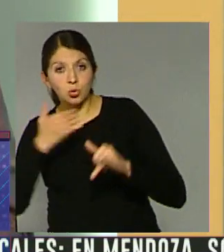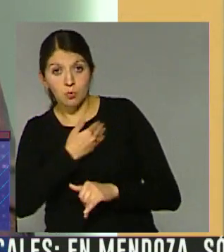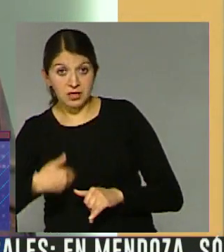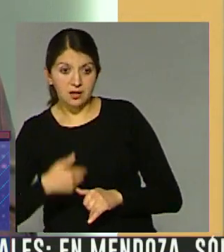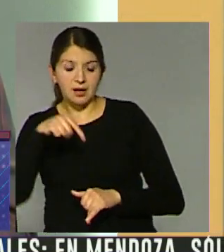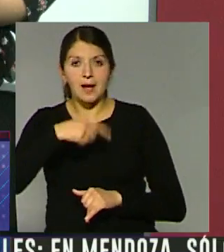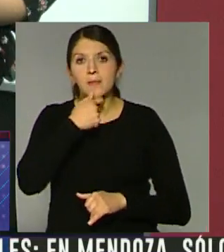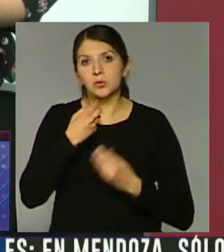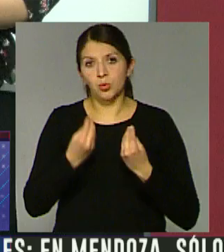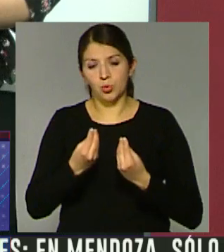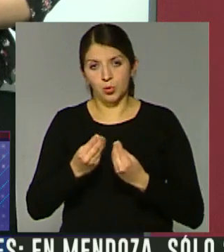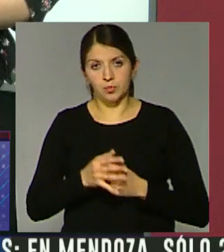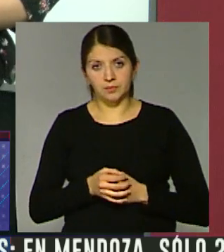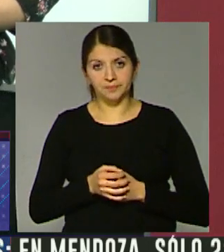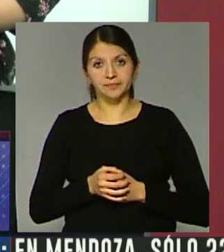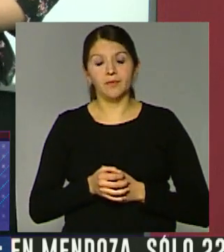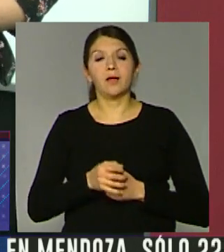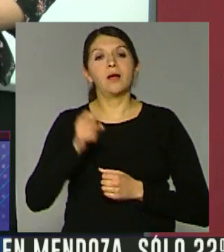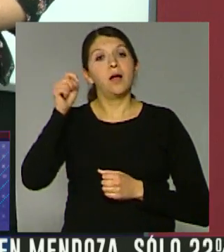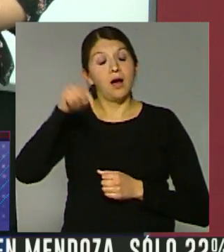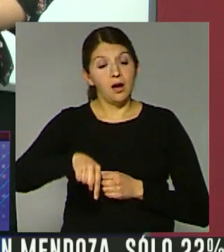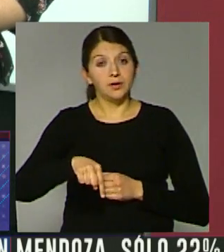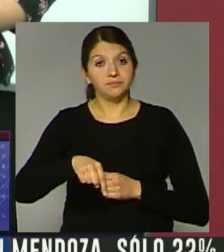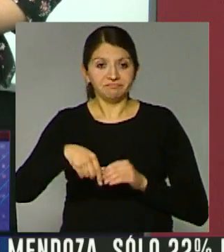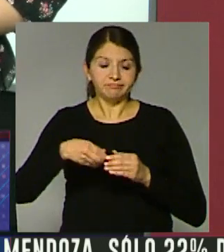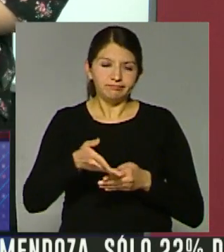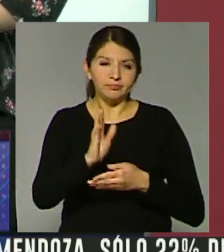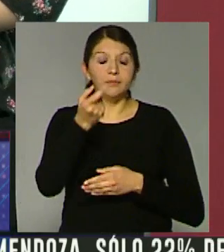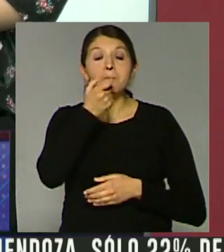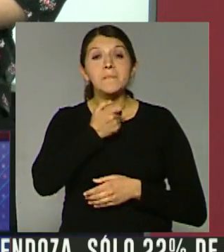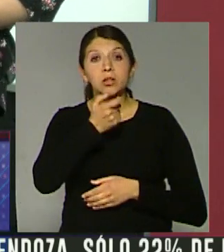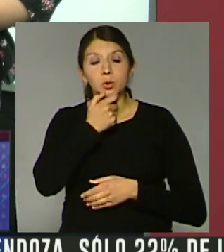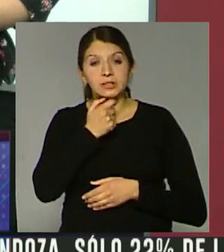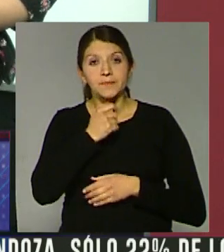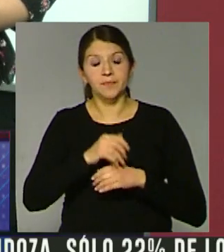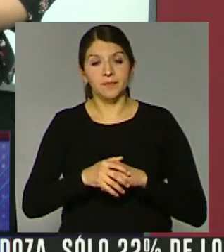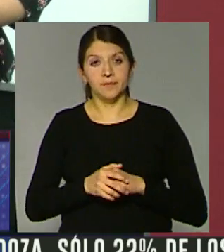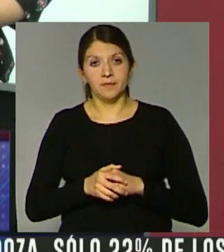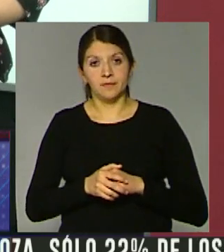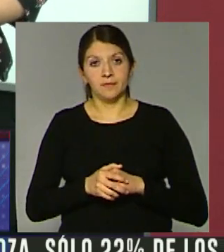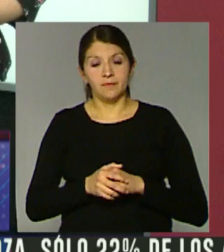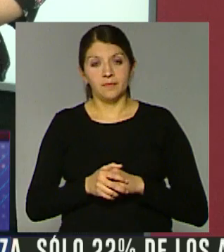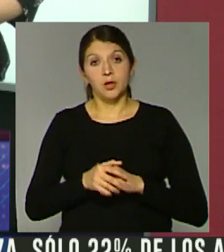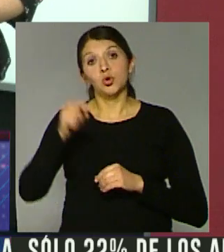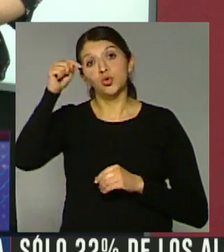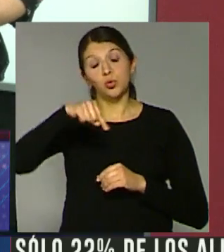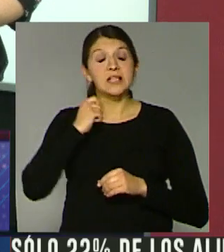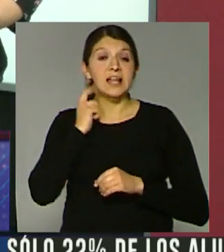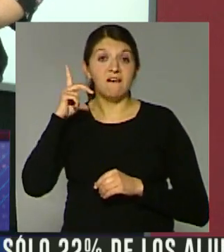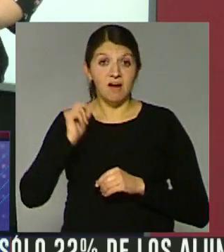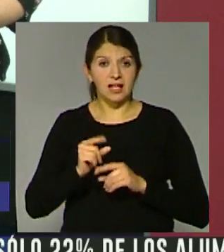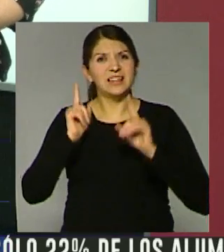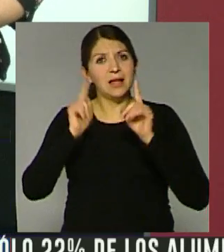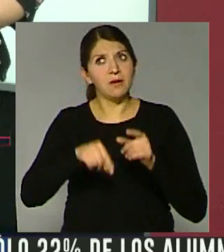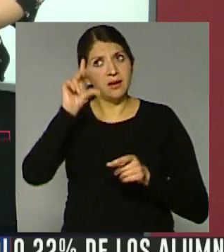presidente Mauricio Macri. Bueno, vamos a seguir en este caso en la provincia de Mendoza. Había mucha expectativa en el sur, en San Rafael, pero también en todo el país,